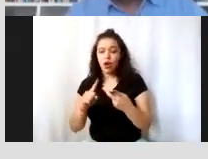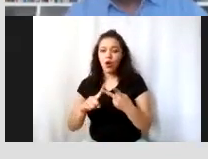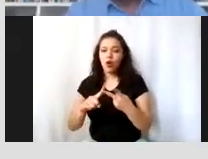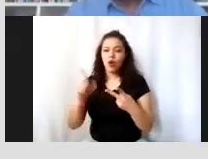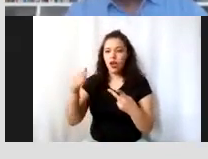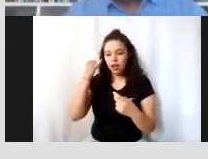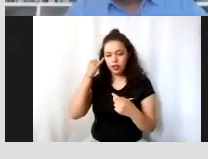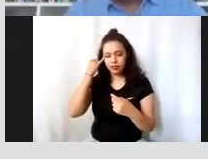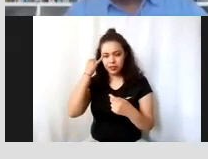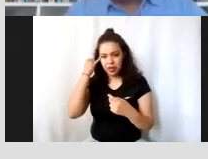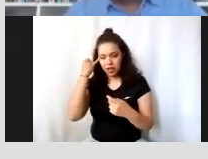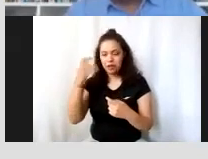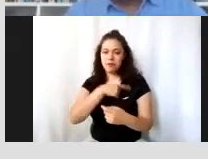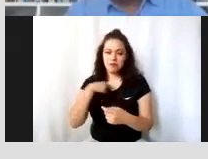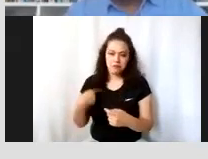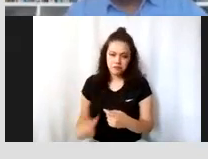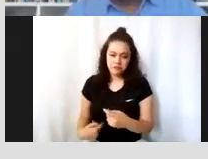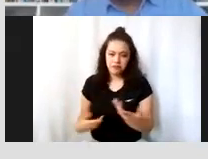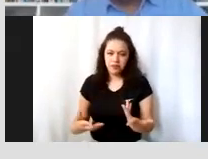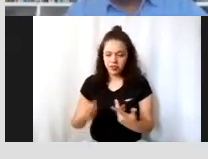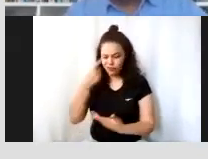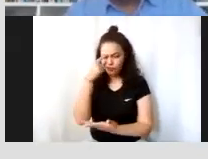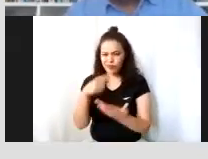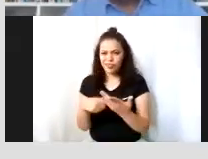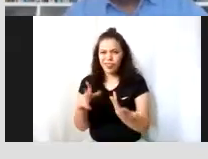fronteras. Por eso yo les decía que creo que